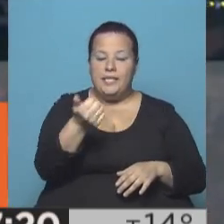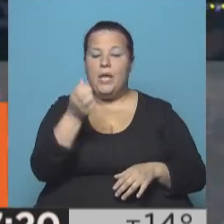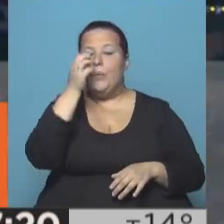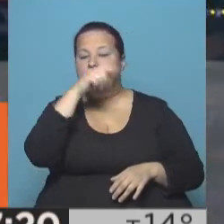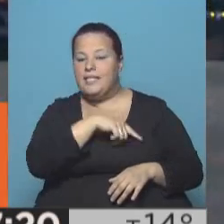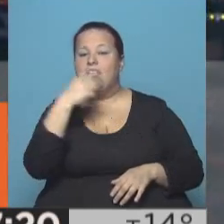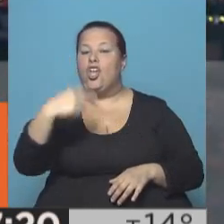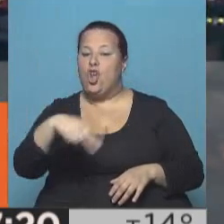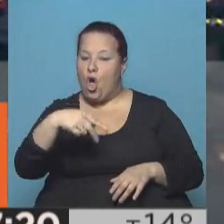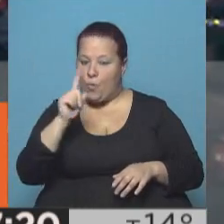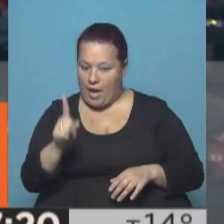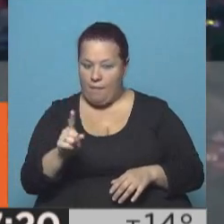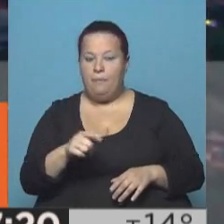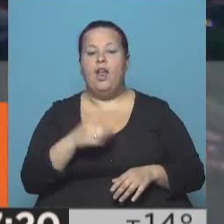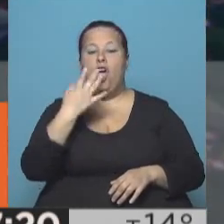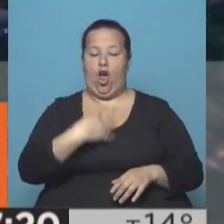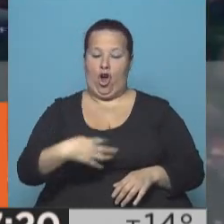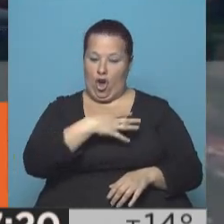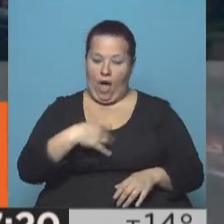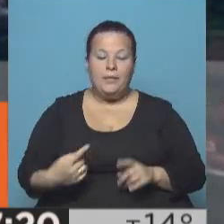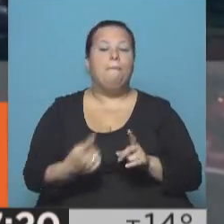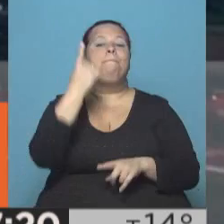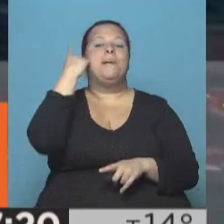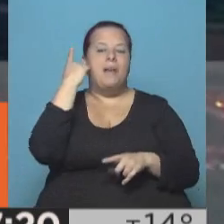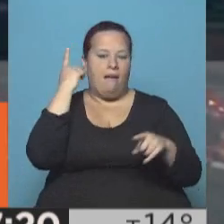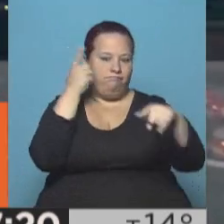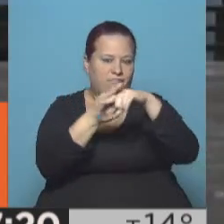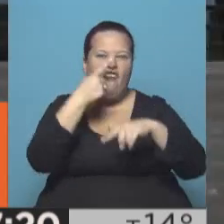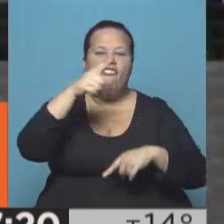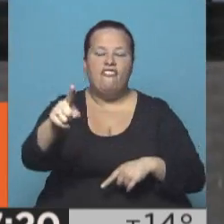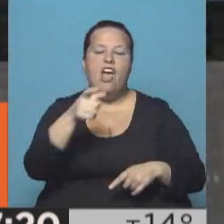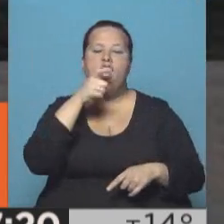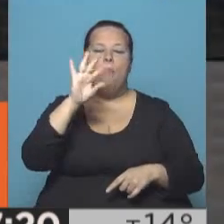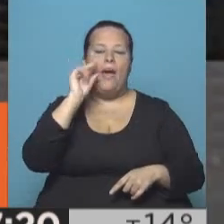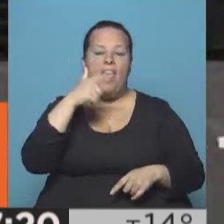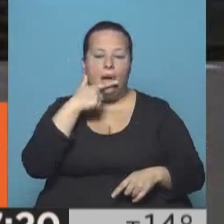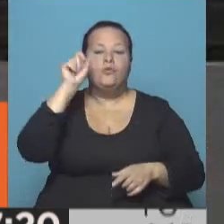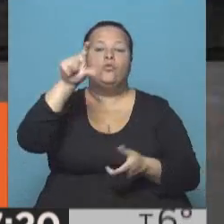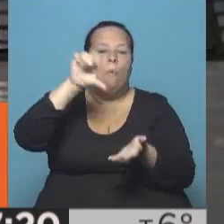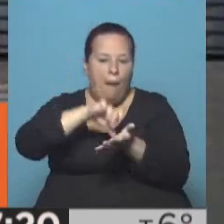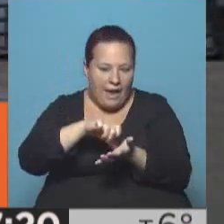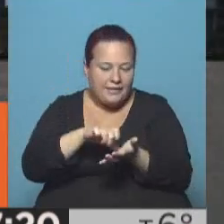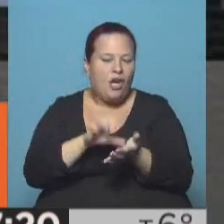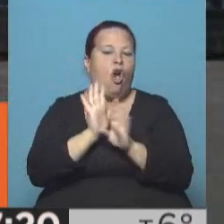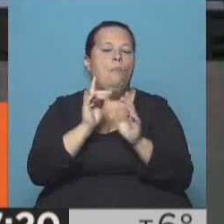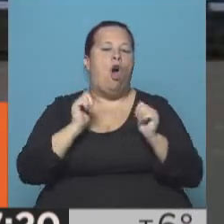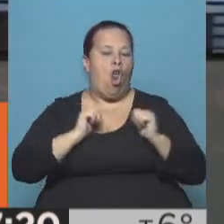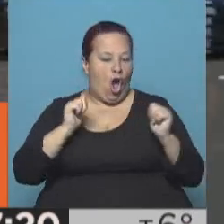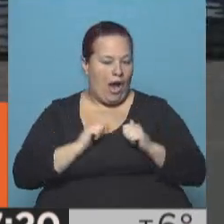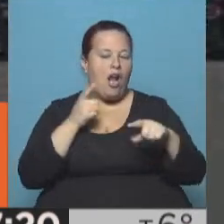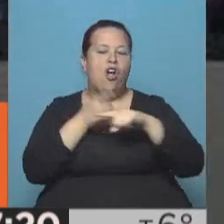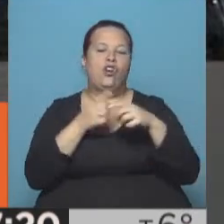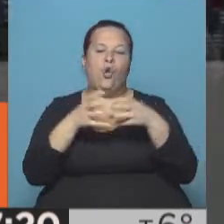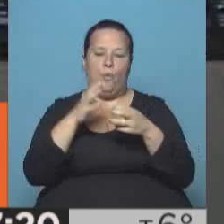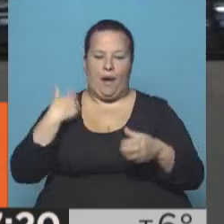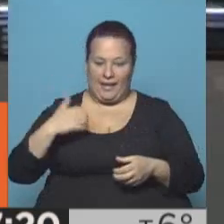y 27 de noviembre, donde Croacia por primera vez va a disputar una final de Copa Davis en su país. Lo hará en condición de local frente al